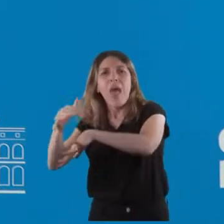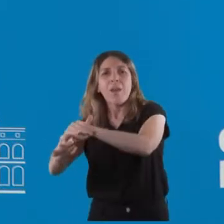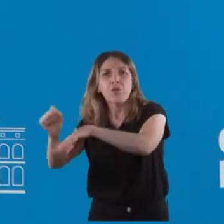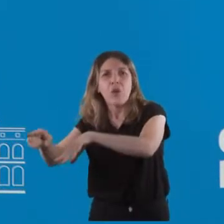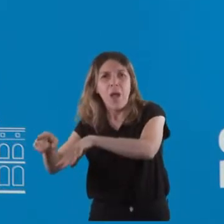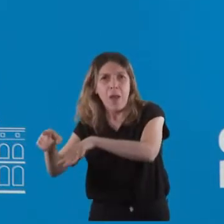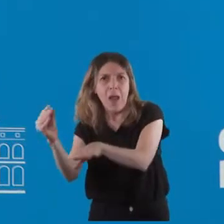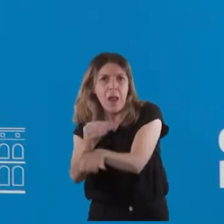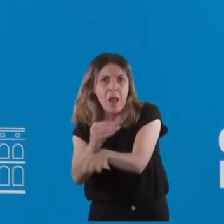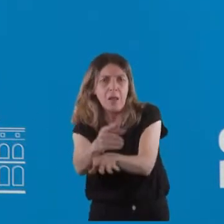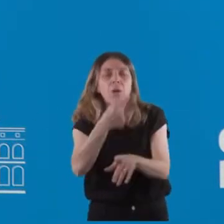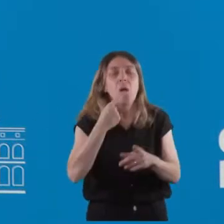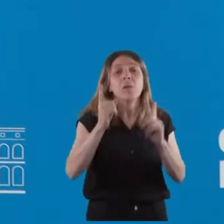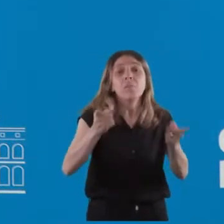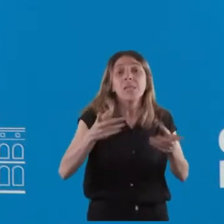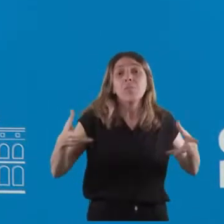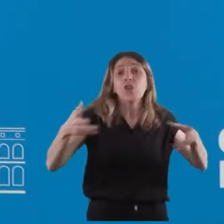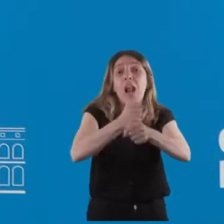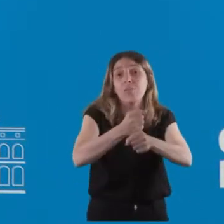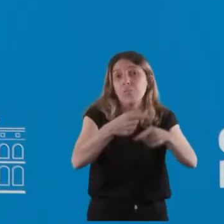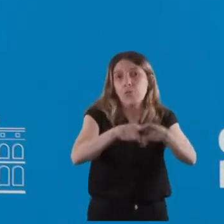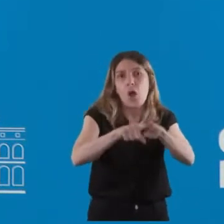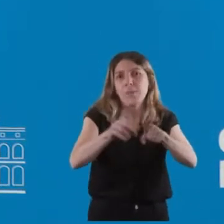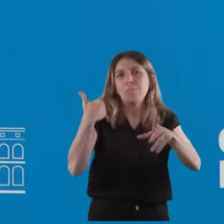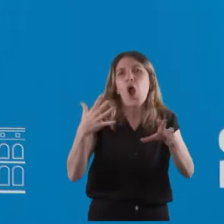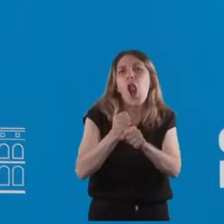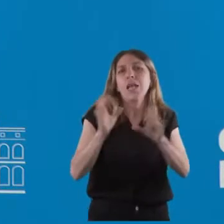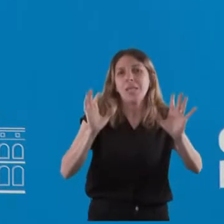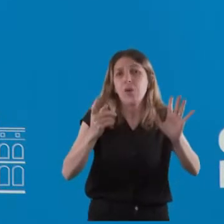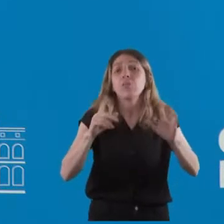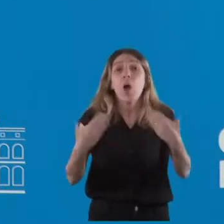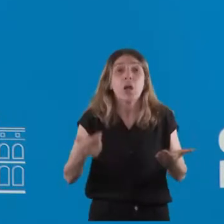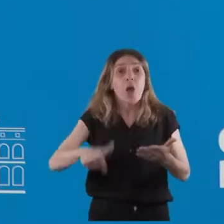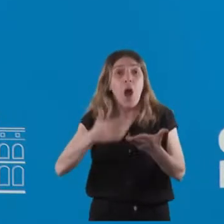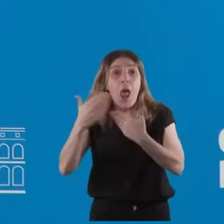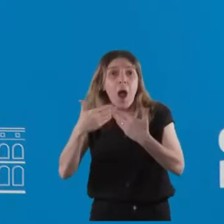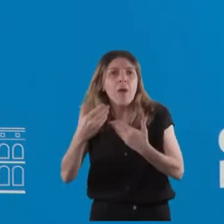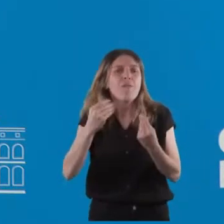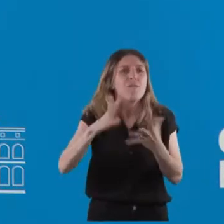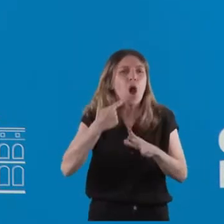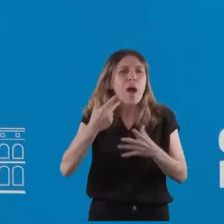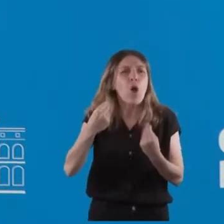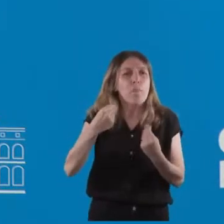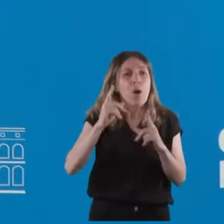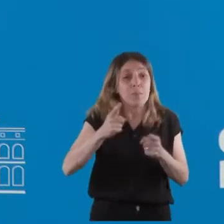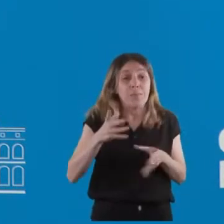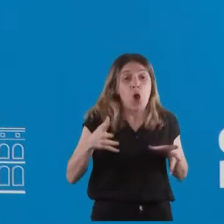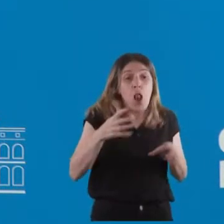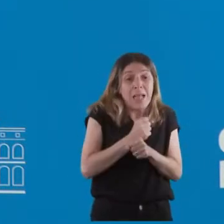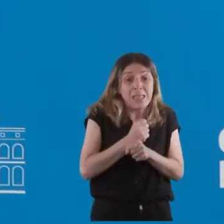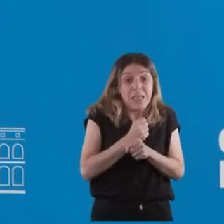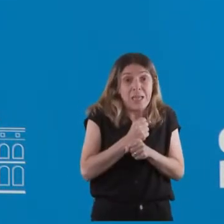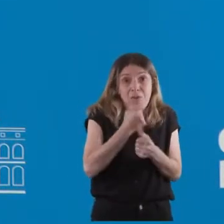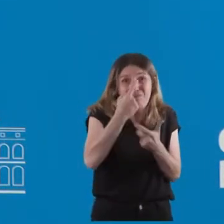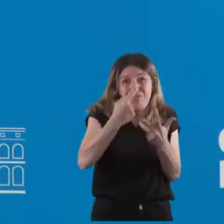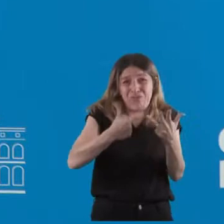en transporte público en calidad de colectivos entonces la discusión que se está dando es cómo y de qué manera se va a hacer ese traspaso y nos